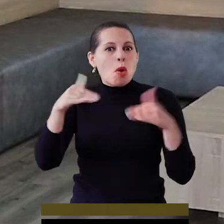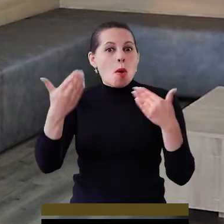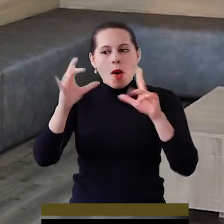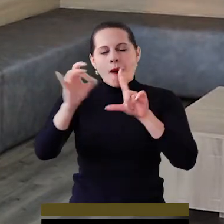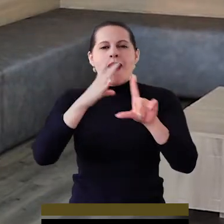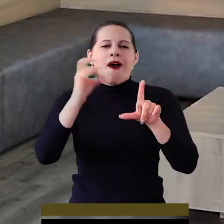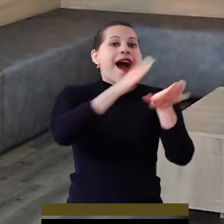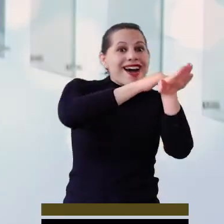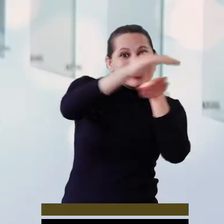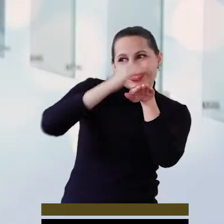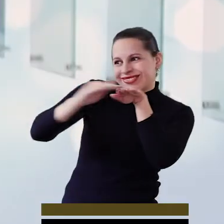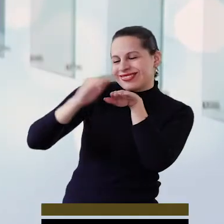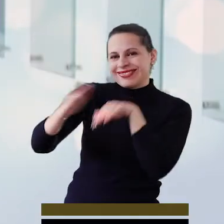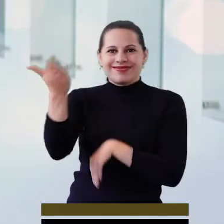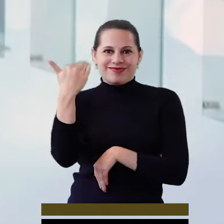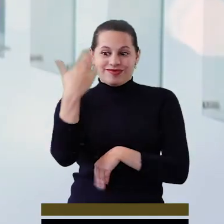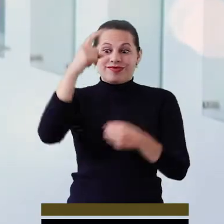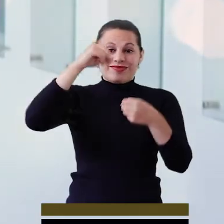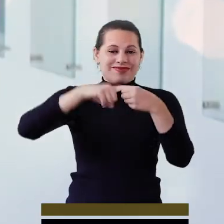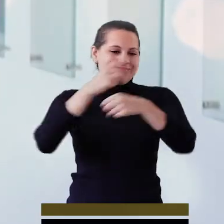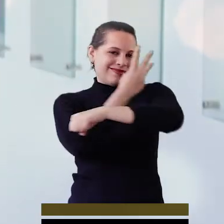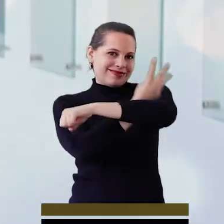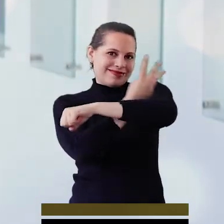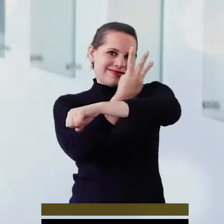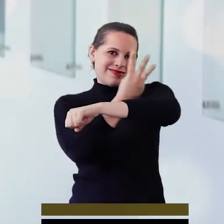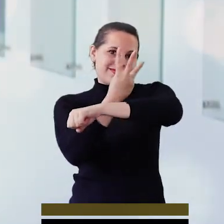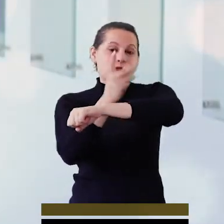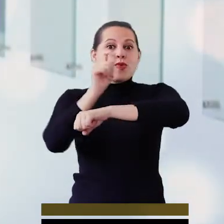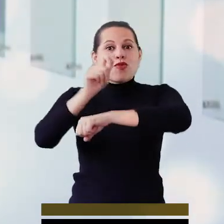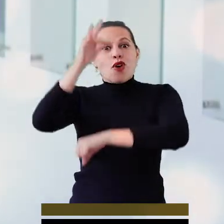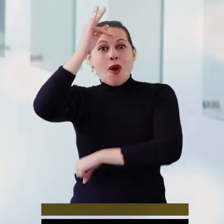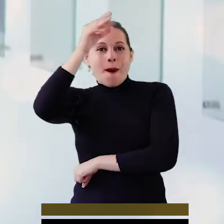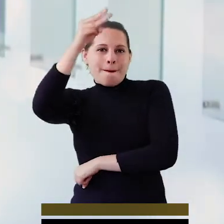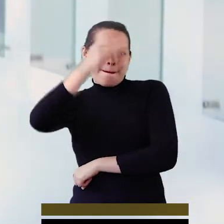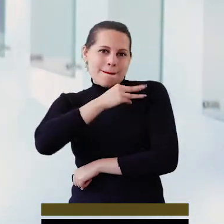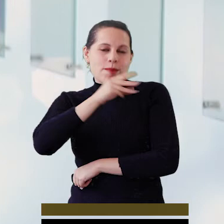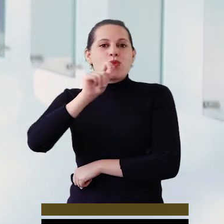manera virtual. Los invitamos a inscribirse en nuestra página web